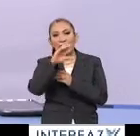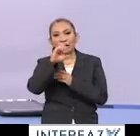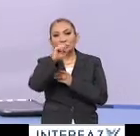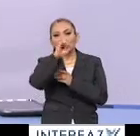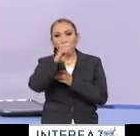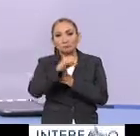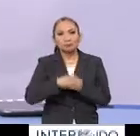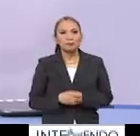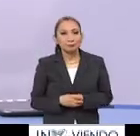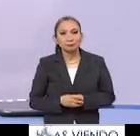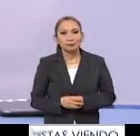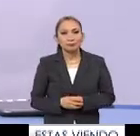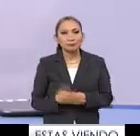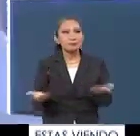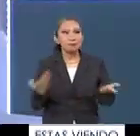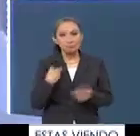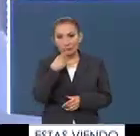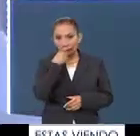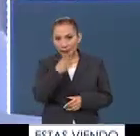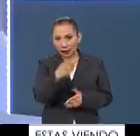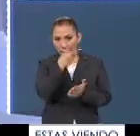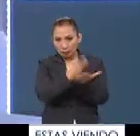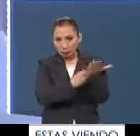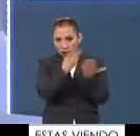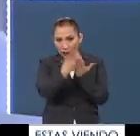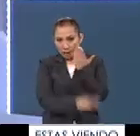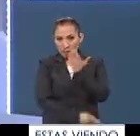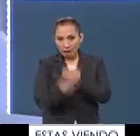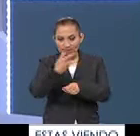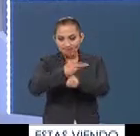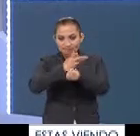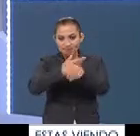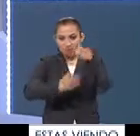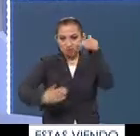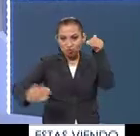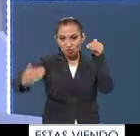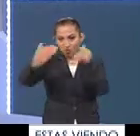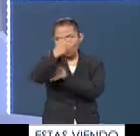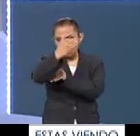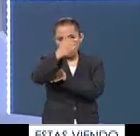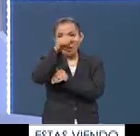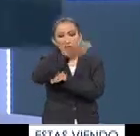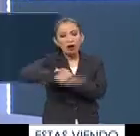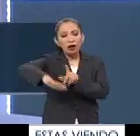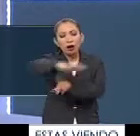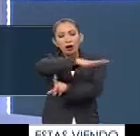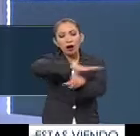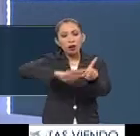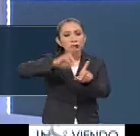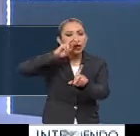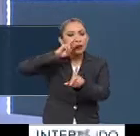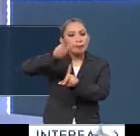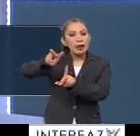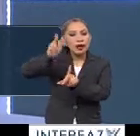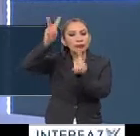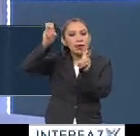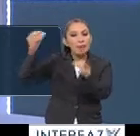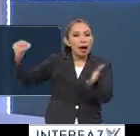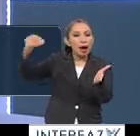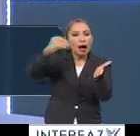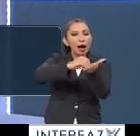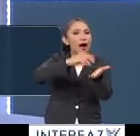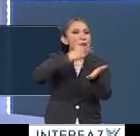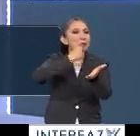Exacto. Bueno, digamos que el programa de posgrado se crea en un contexto en el cual se ingresa el tema de